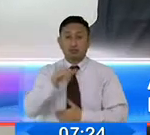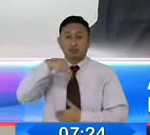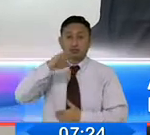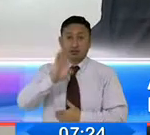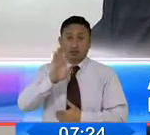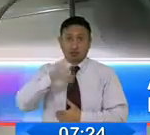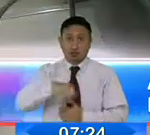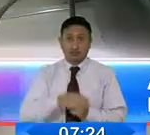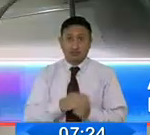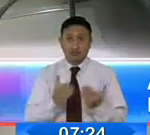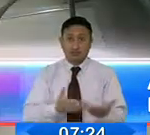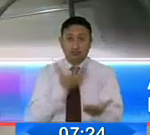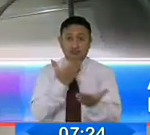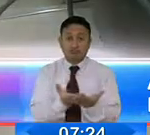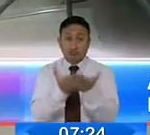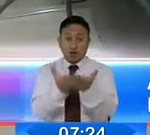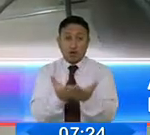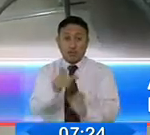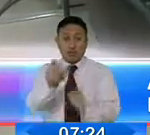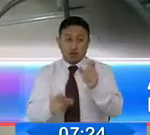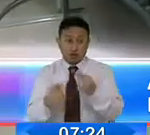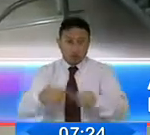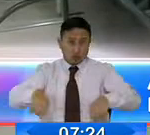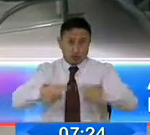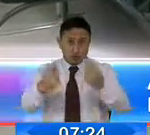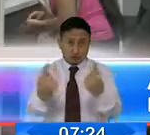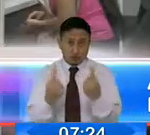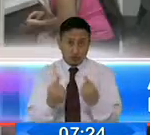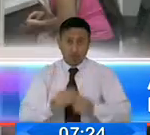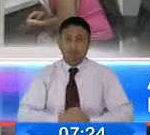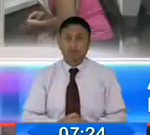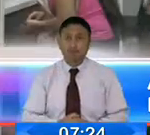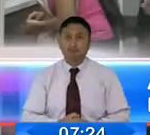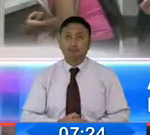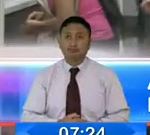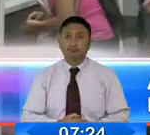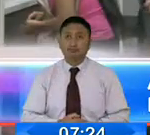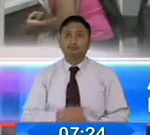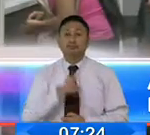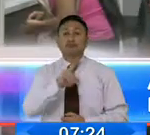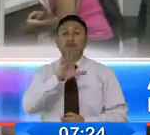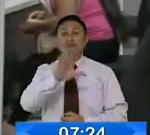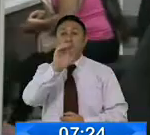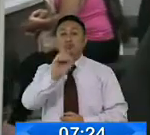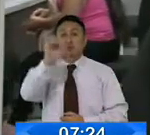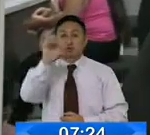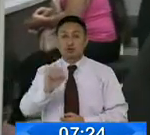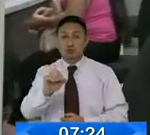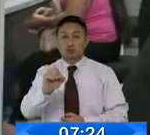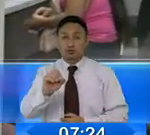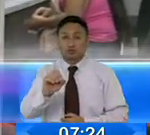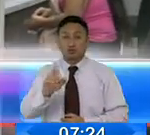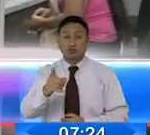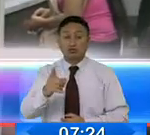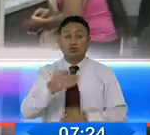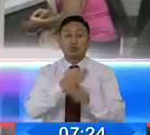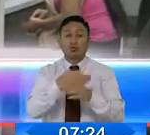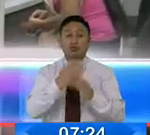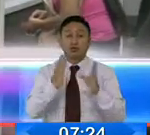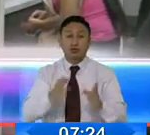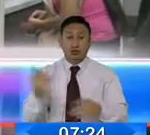fueron puestos nuevamente a disposición de la ciudadanía. Tenemos el 25% de funcionarios que